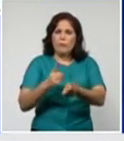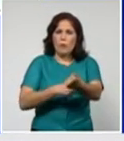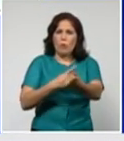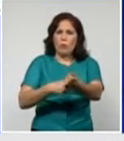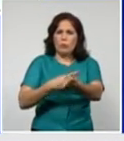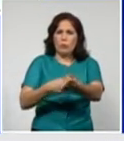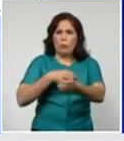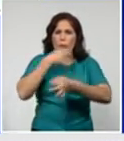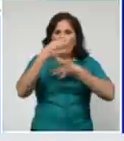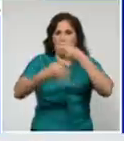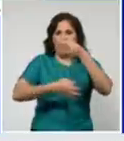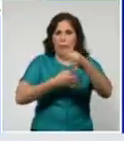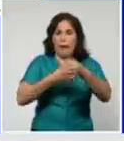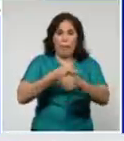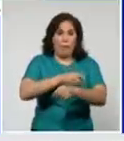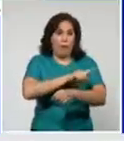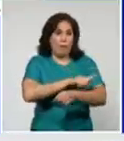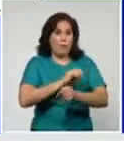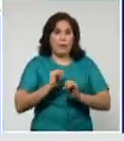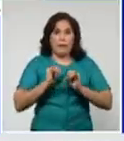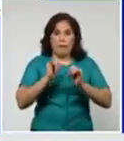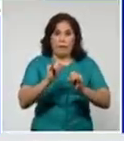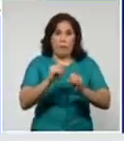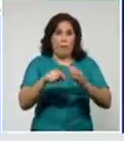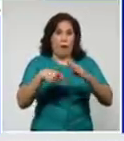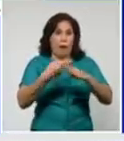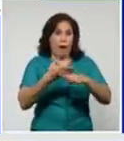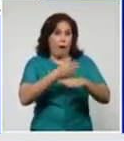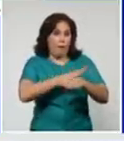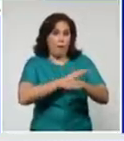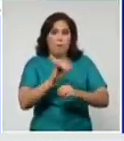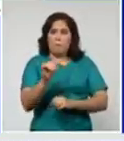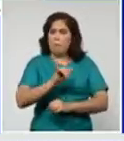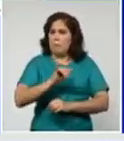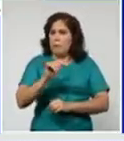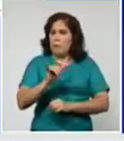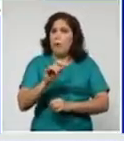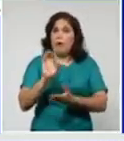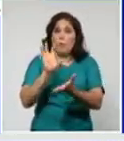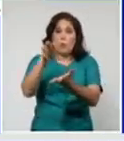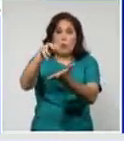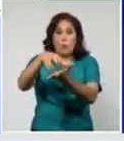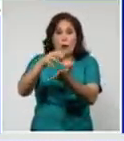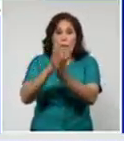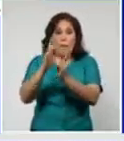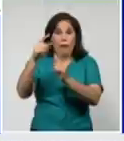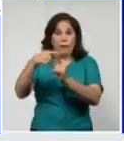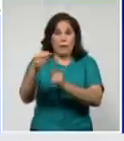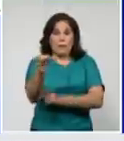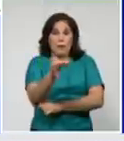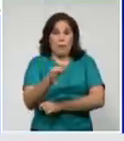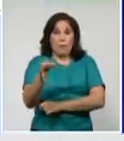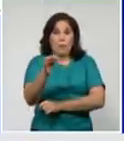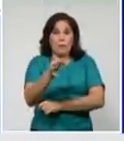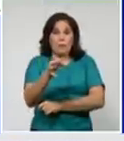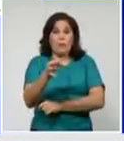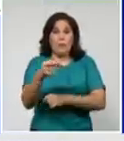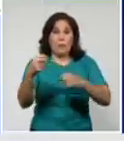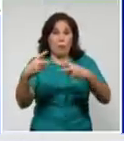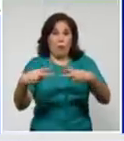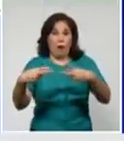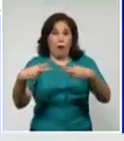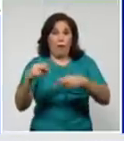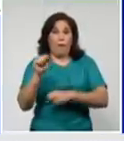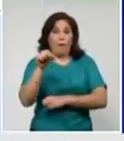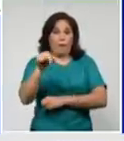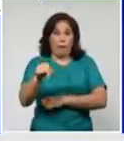dijimos, o sea, se informó ya en el día de ayer, se abre un evento en el municipio de Cárdenas. Tenemos